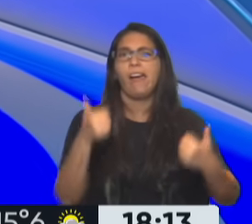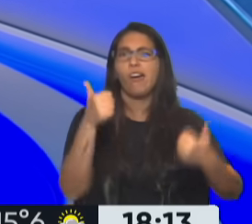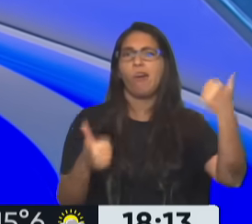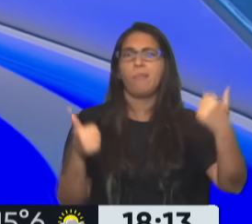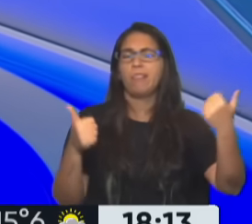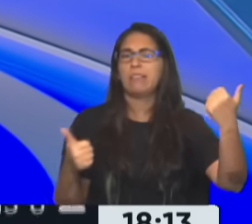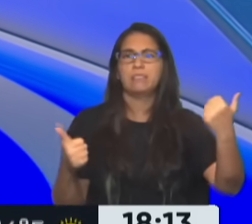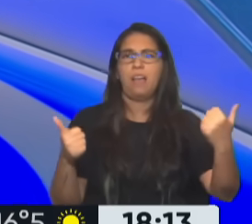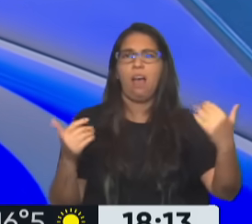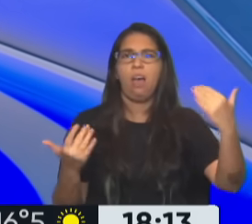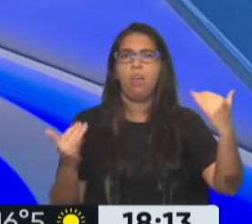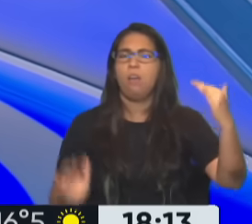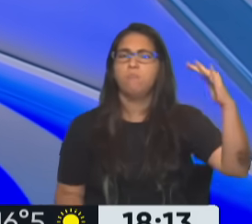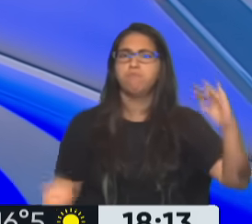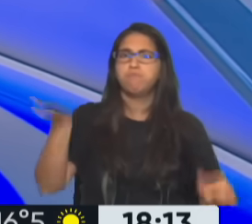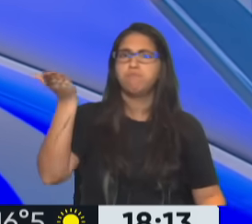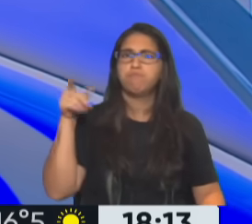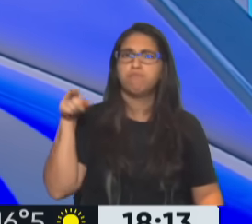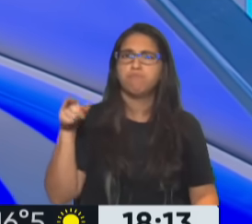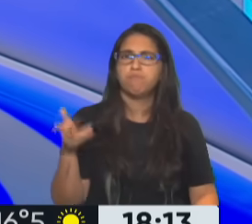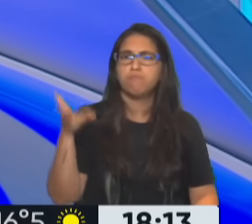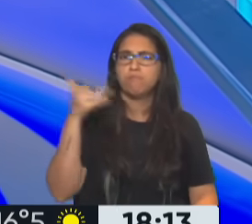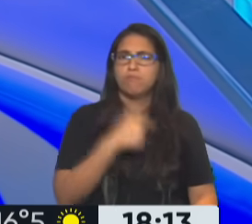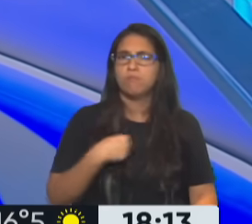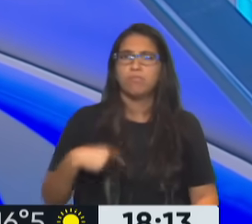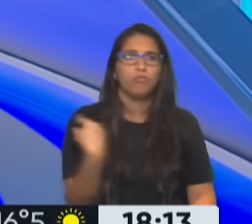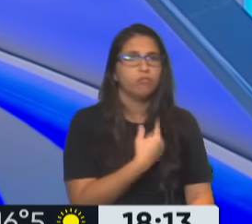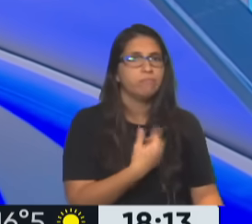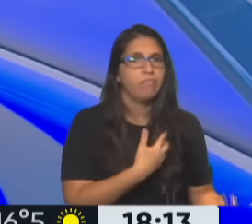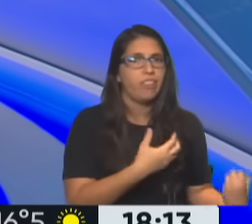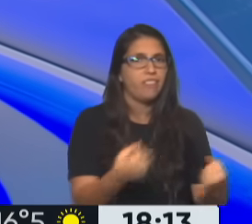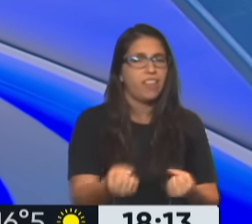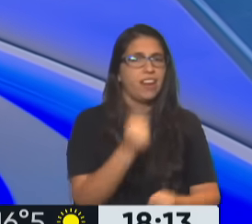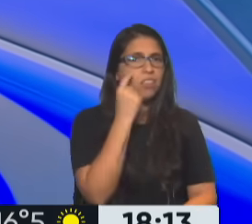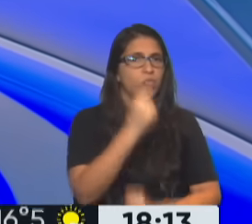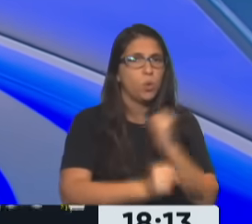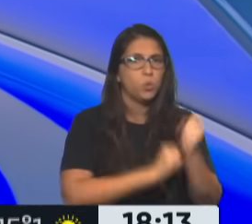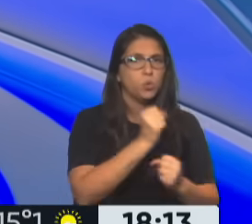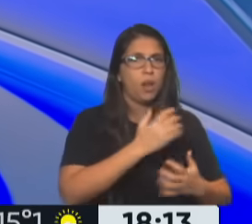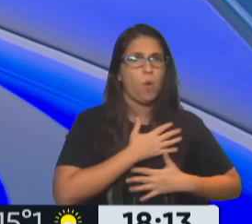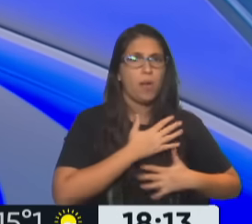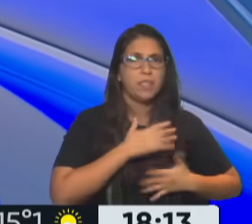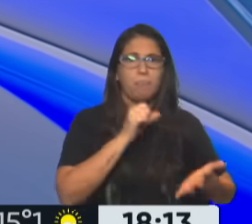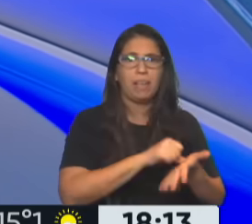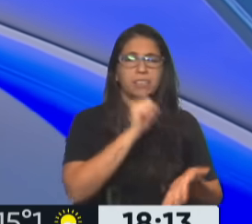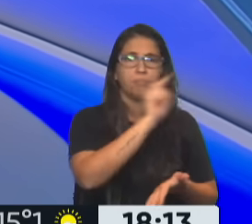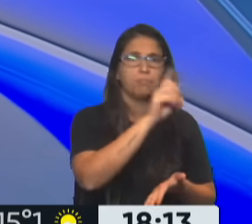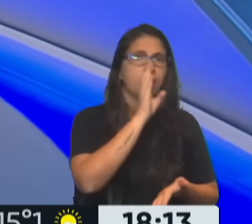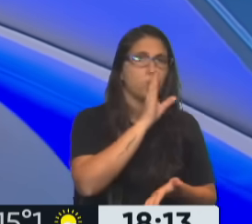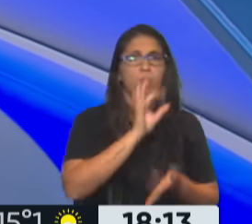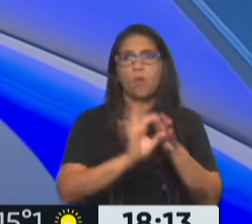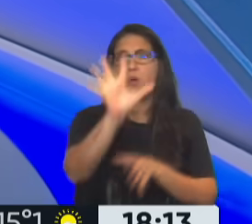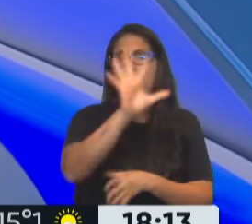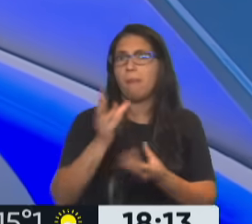como la veíamos a von der Leyen diciendo, bueno, nosotros vamos a salir a defender nuestra industria, ¿no? Un poco ese es el planteo, por el temor a que lleguen